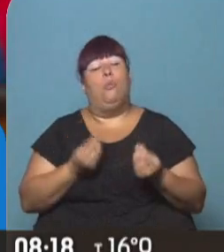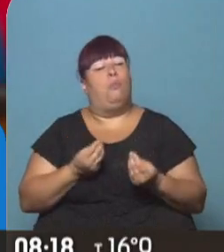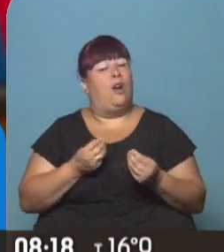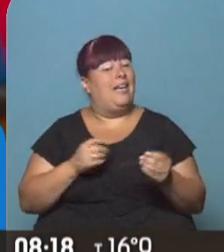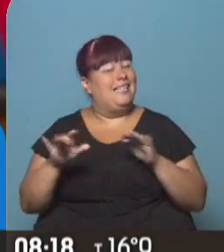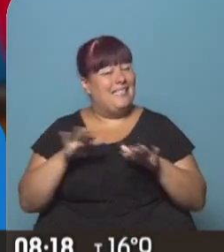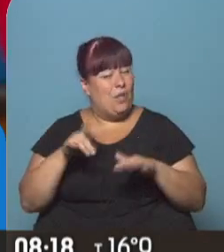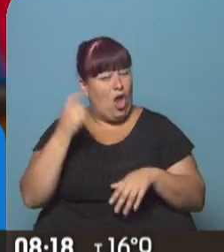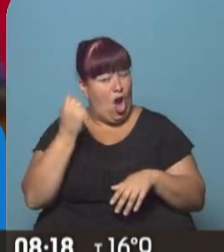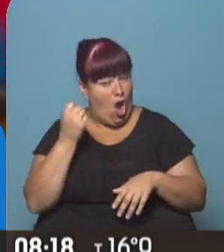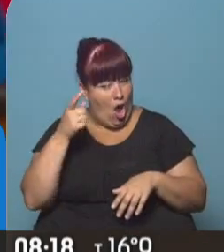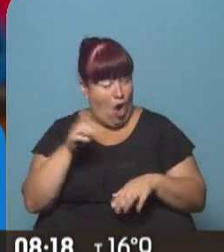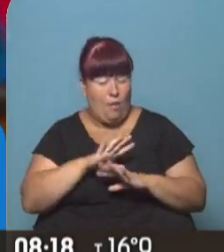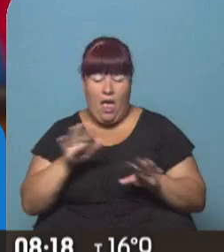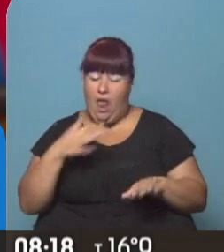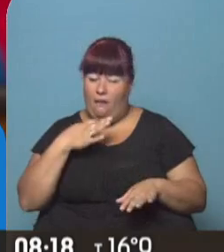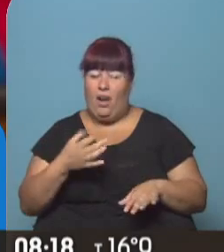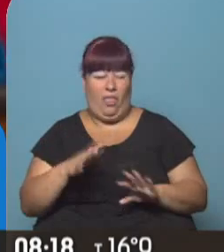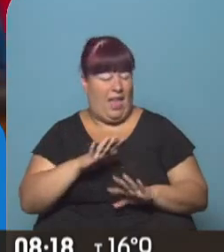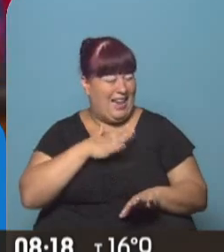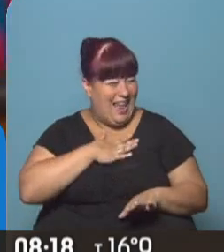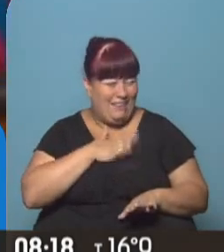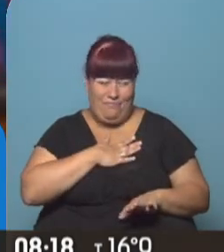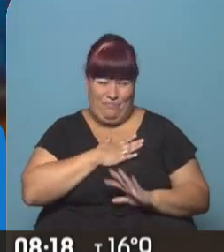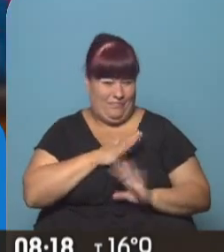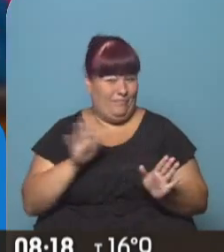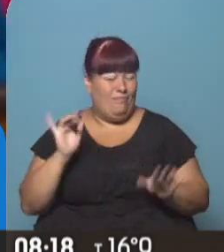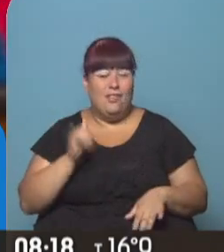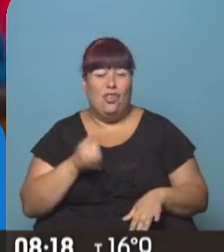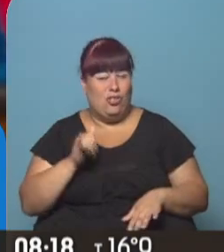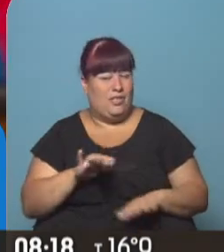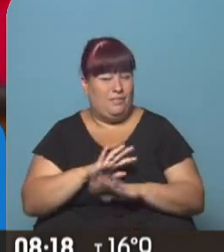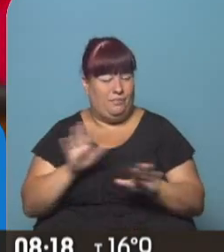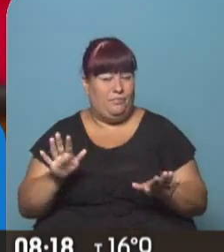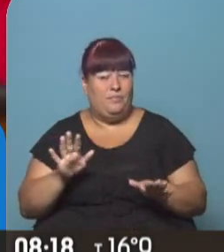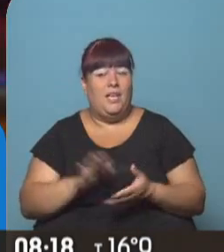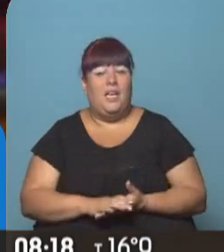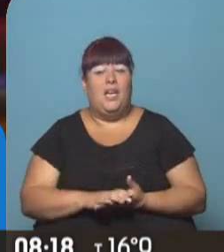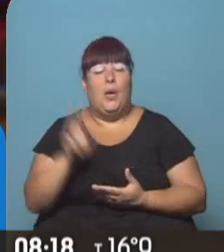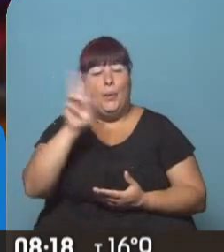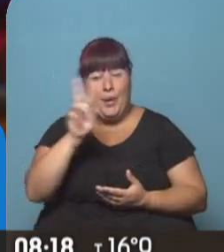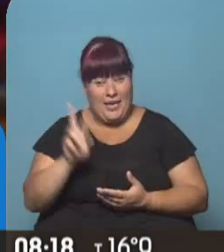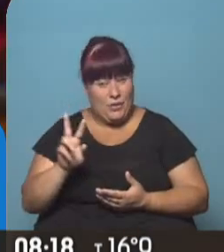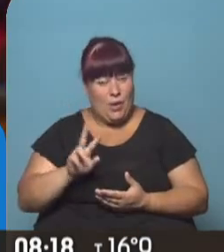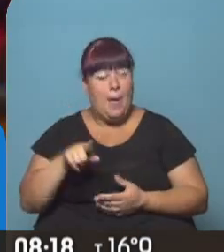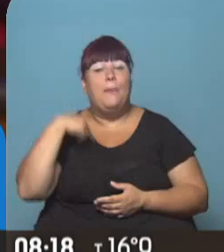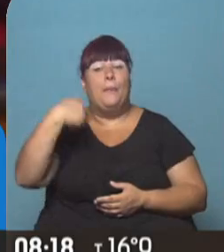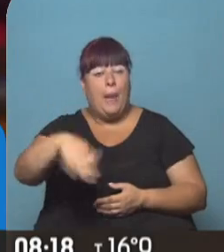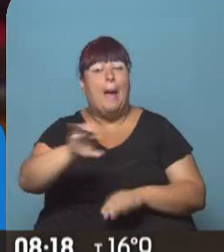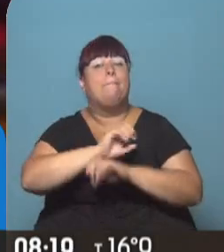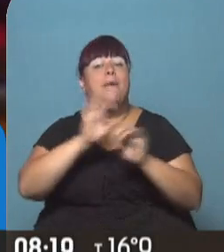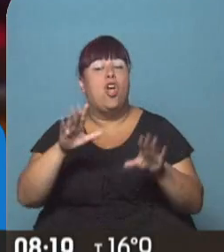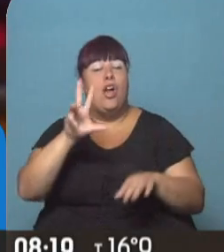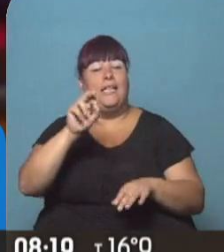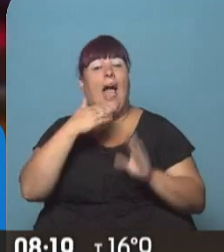la situación económica, lamentablemente, pero casi sin lugar a dudas, en Venezuela van a estar peor